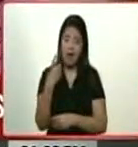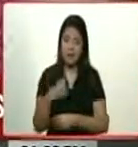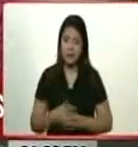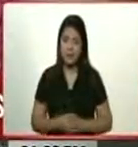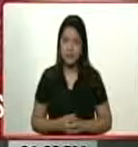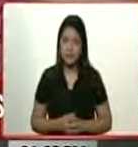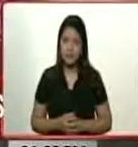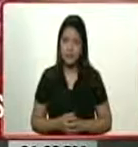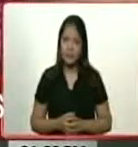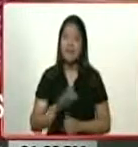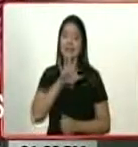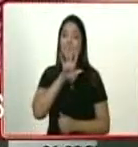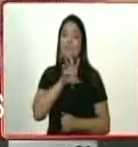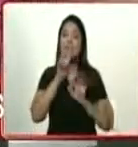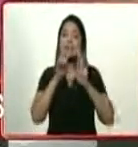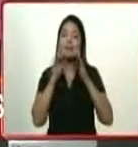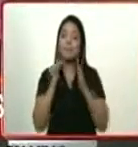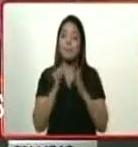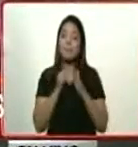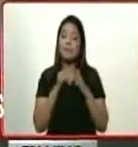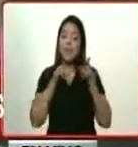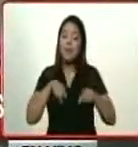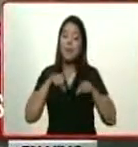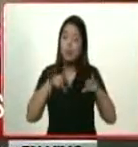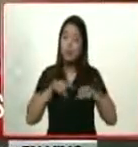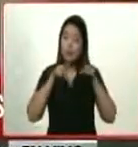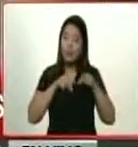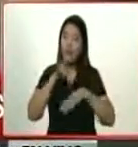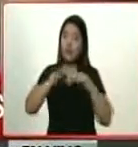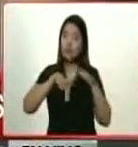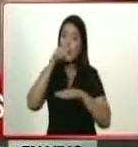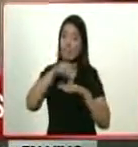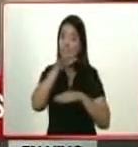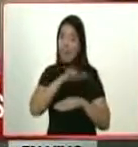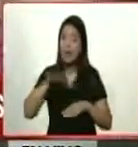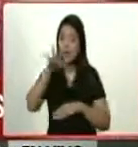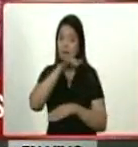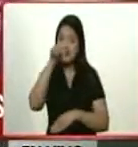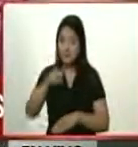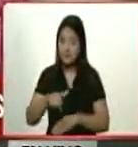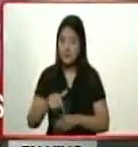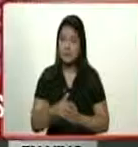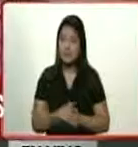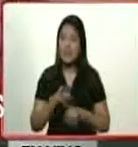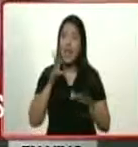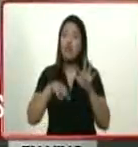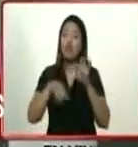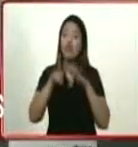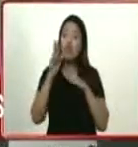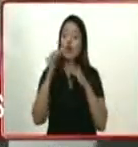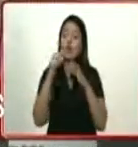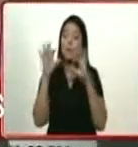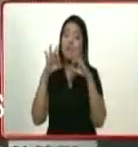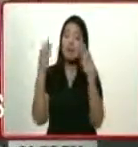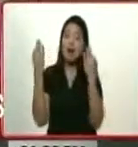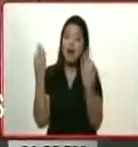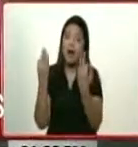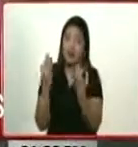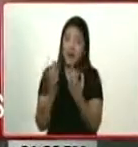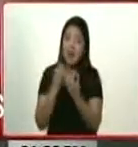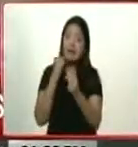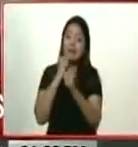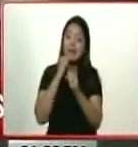desplazan de otros países y que vienen acá a Venezuela. Gracias al comandante Chávez se dignificó al caficultor. Es mucho lo